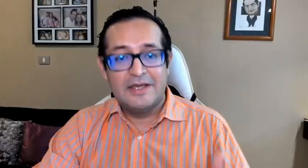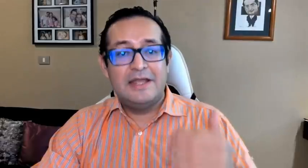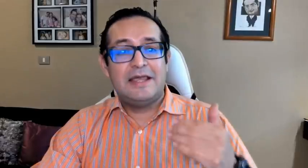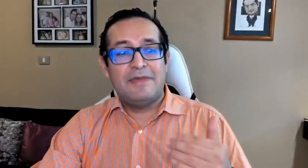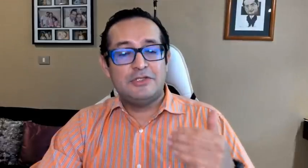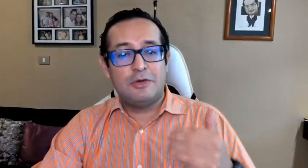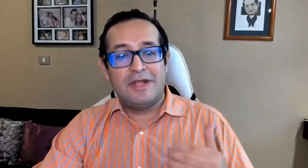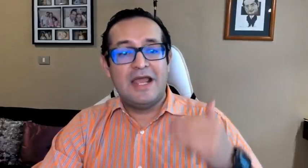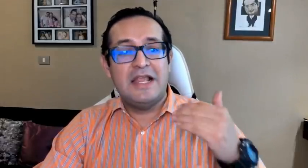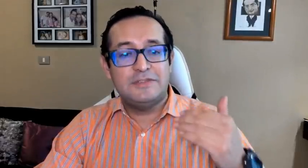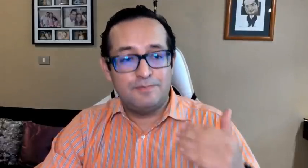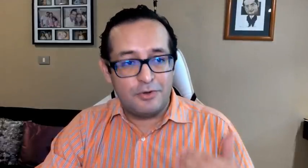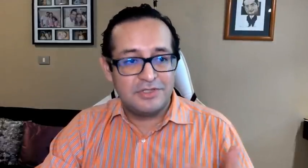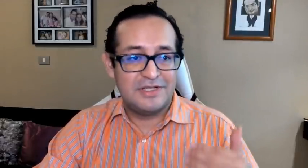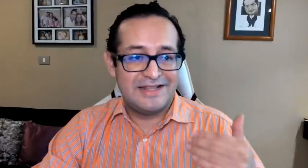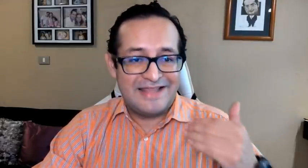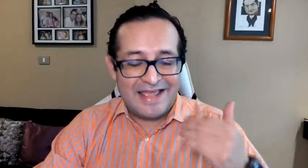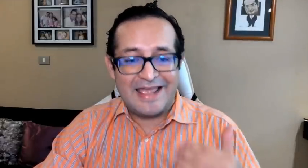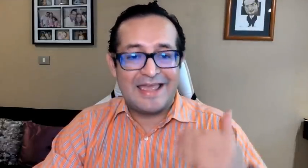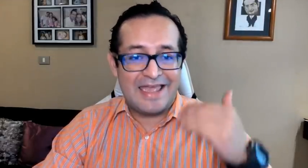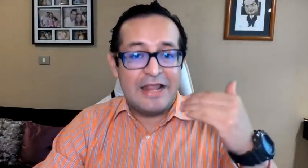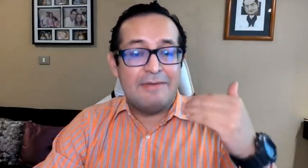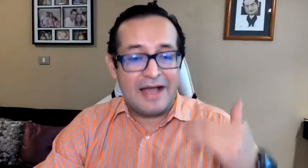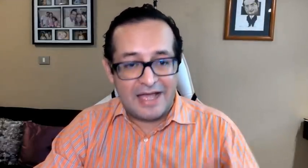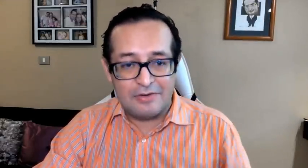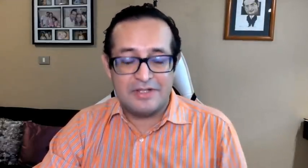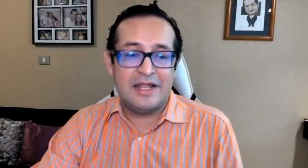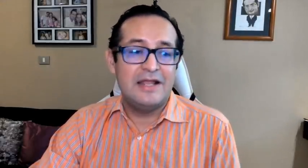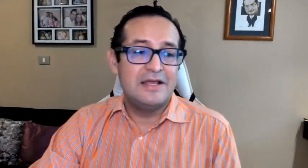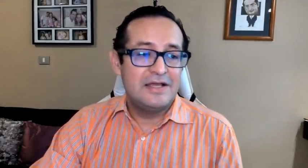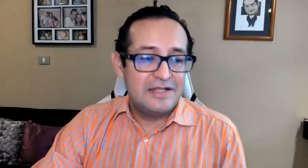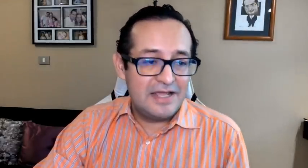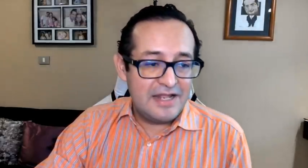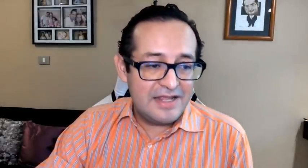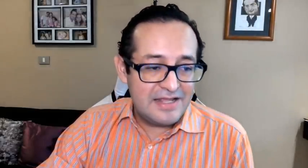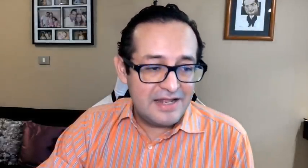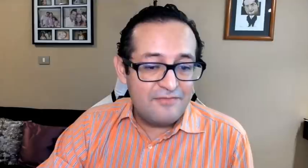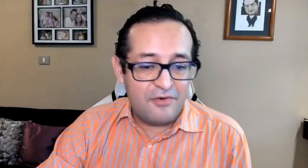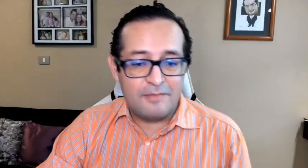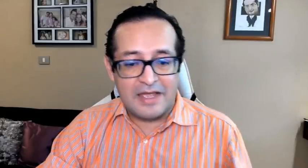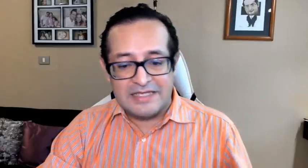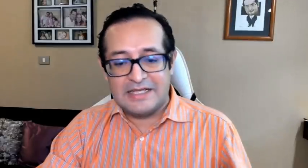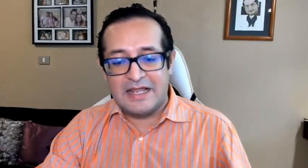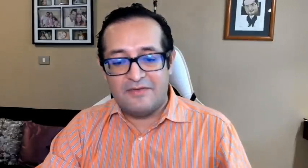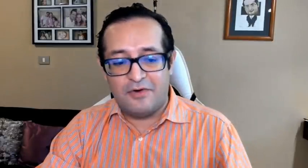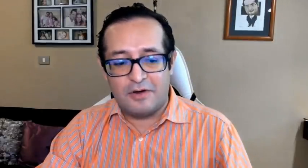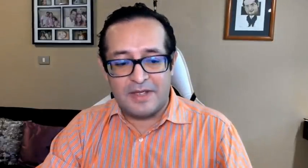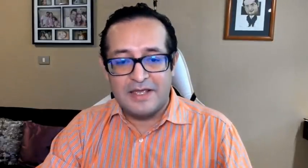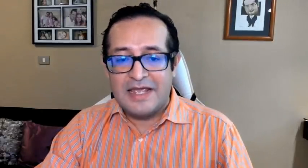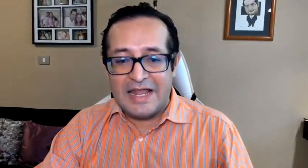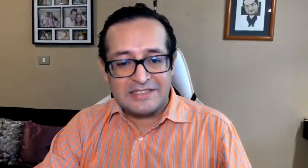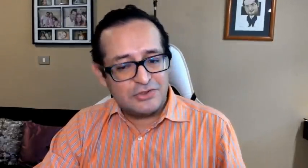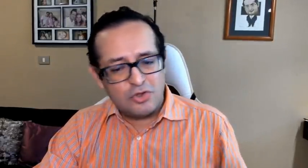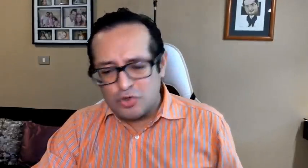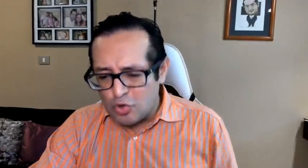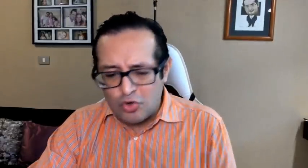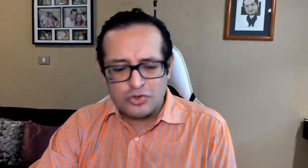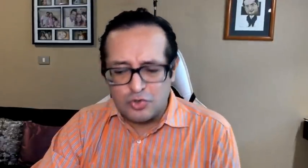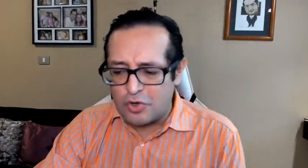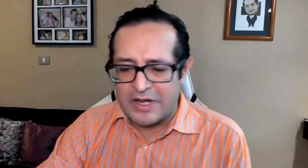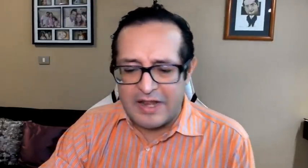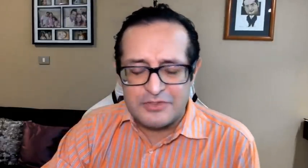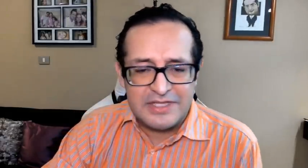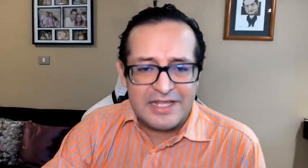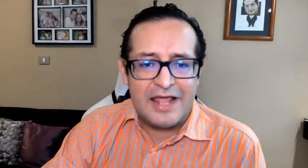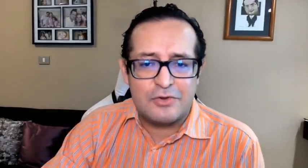y también sobre el spot de que le bajaron del informe a guisa del informe y la vez que son duros